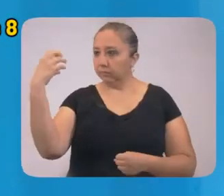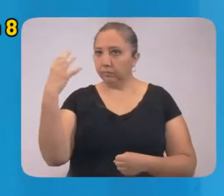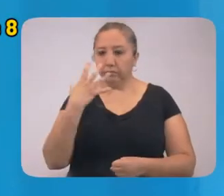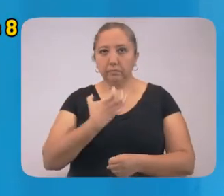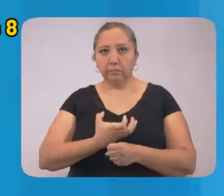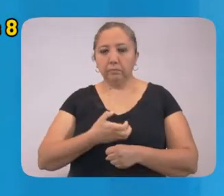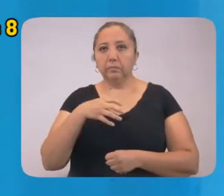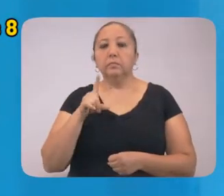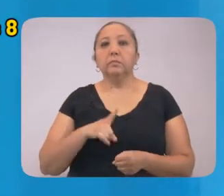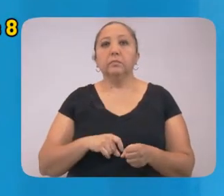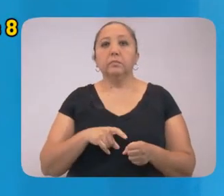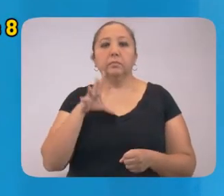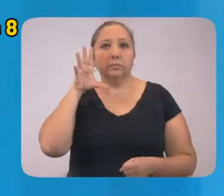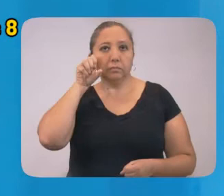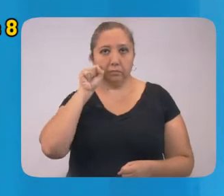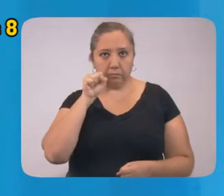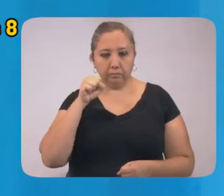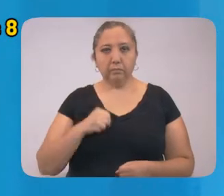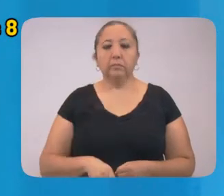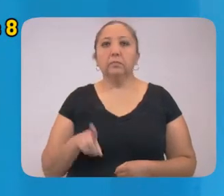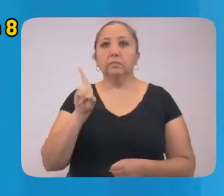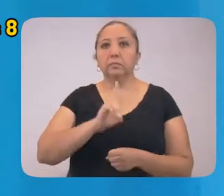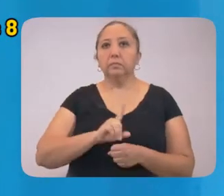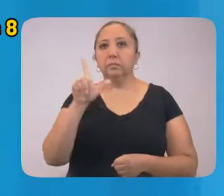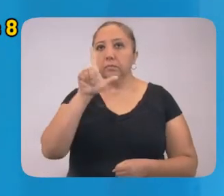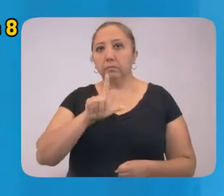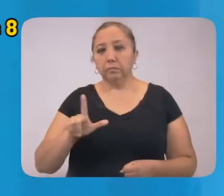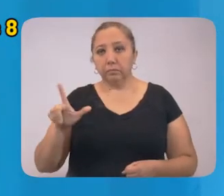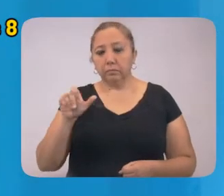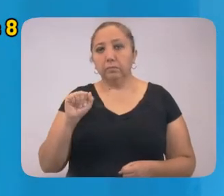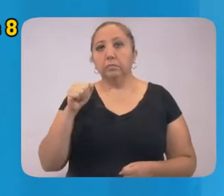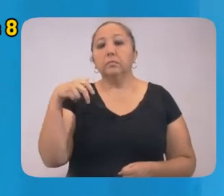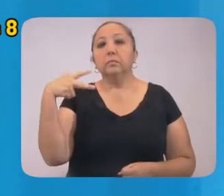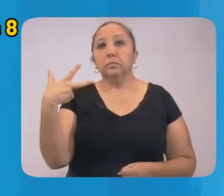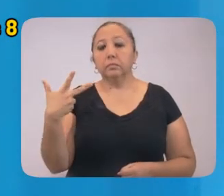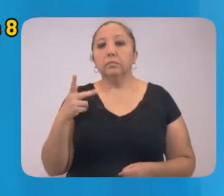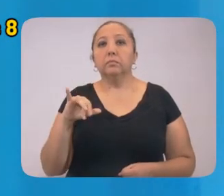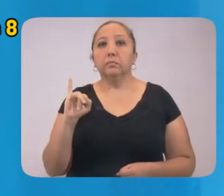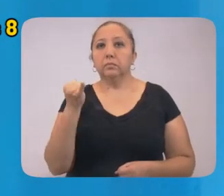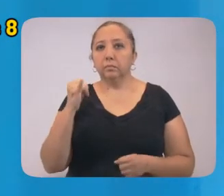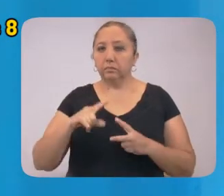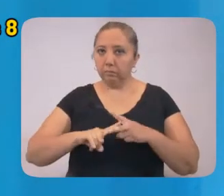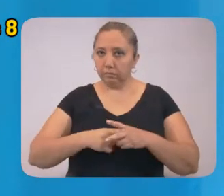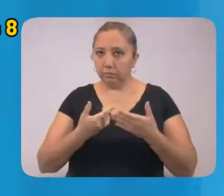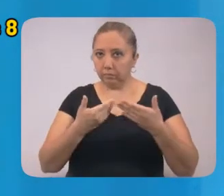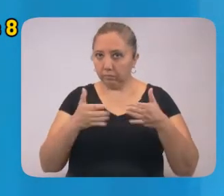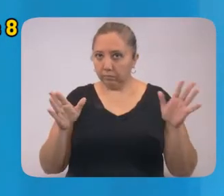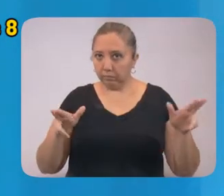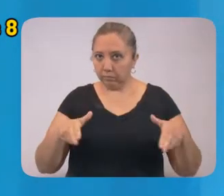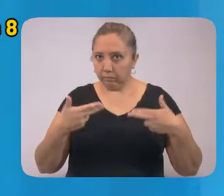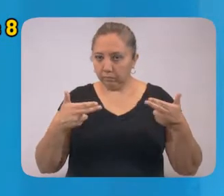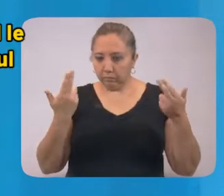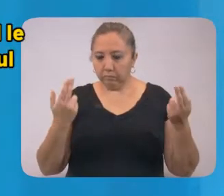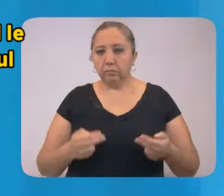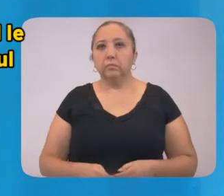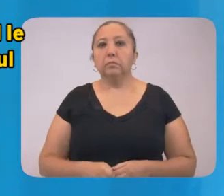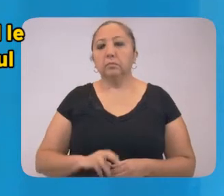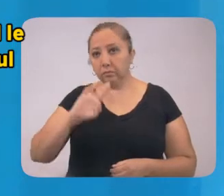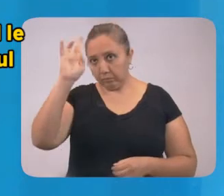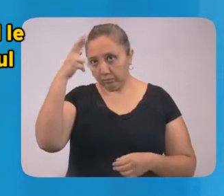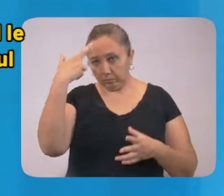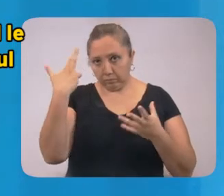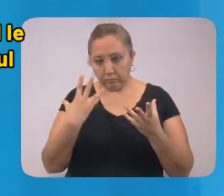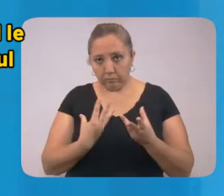estatal está en naranja a partir de ayer lunes 8 de junio estamos en la ola 1 de la reapertura económica les